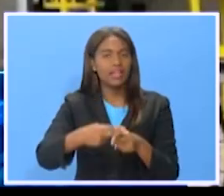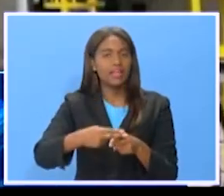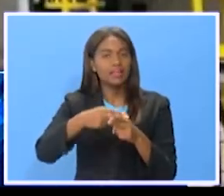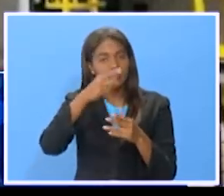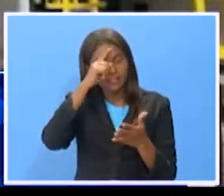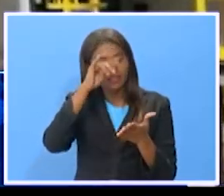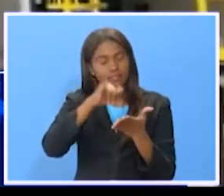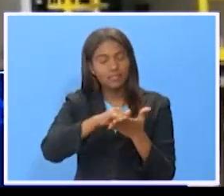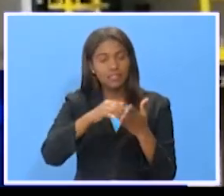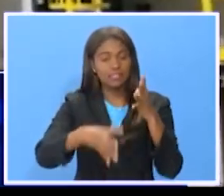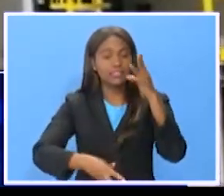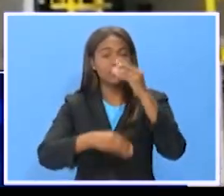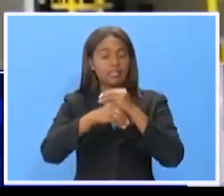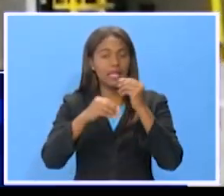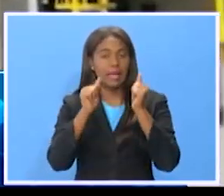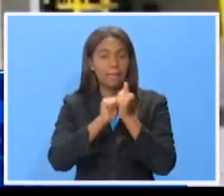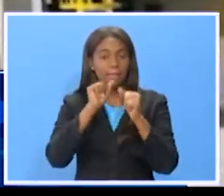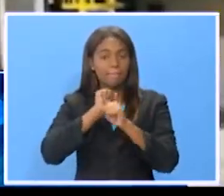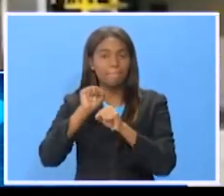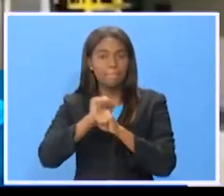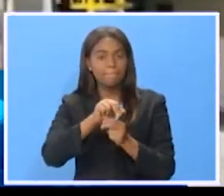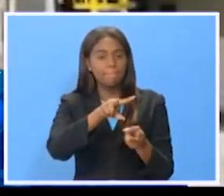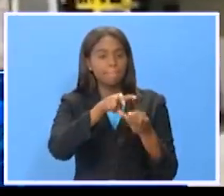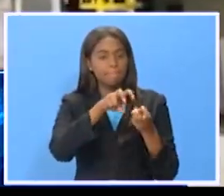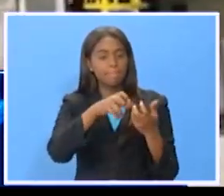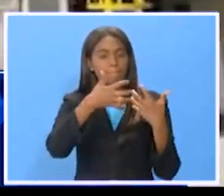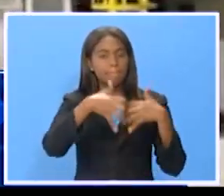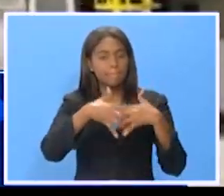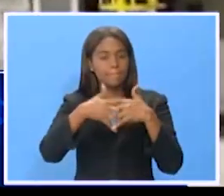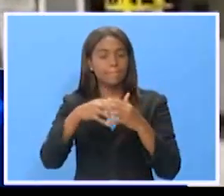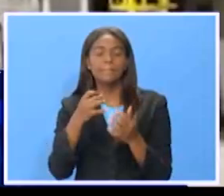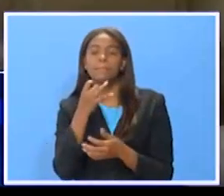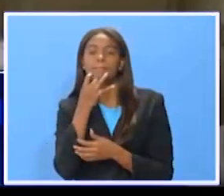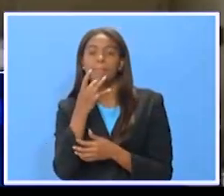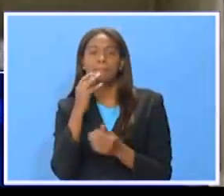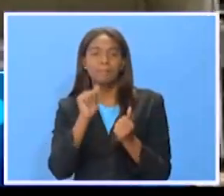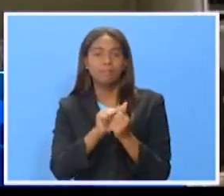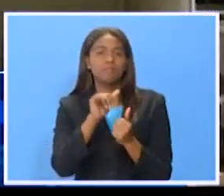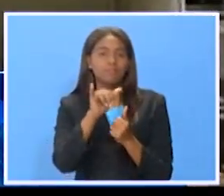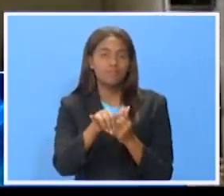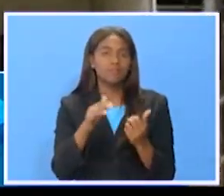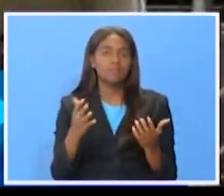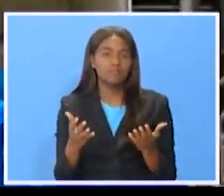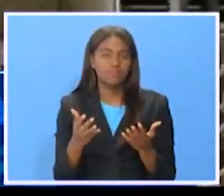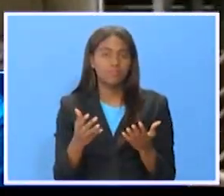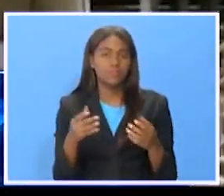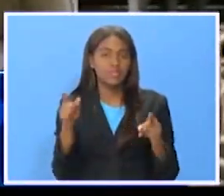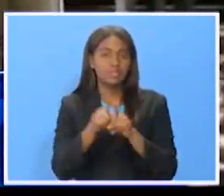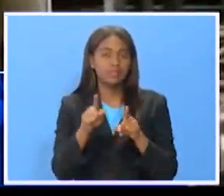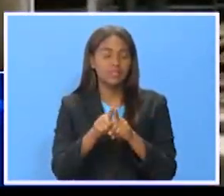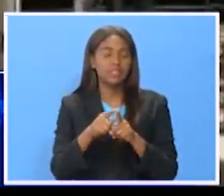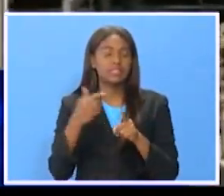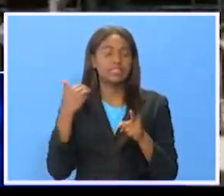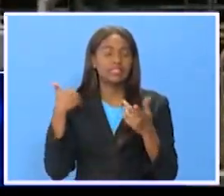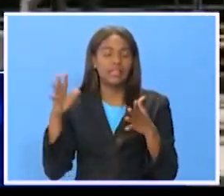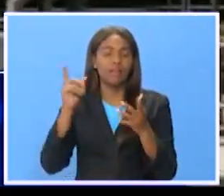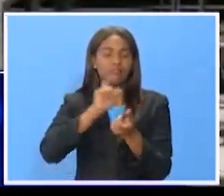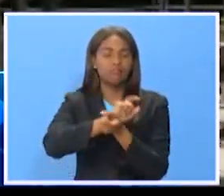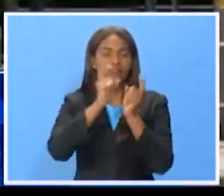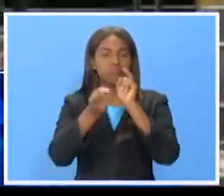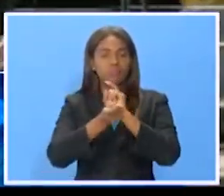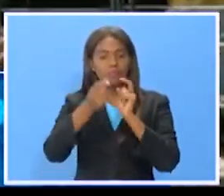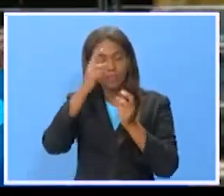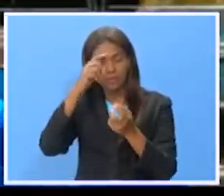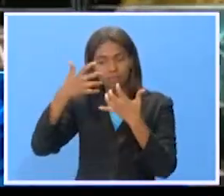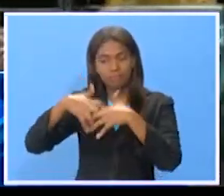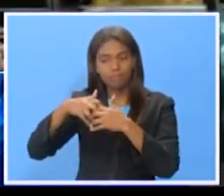a esto se suman las operaciones de las plantas eléctricas Quisqueya 1 y Quisqueya 2, que también han sido transformadas para operar con